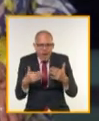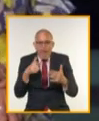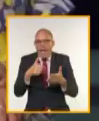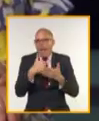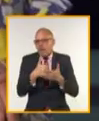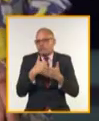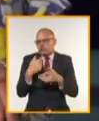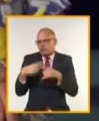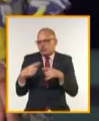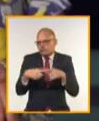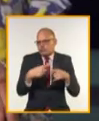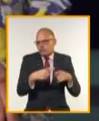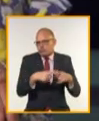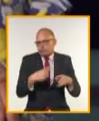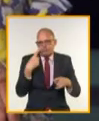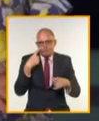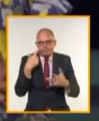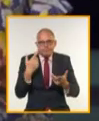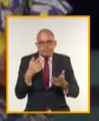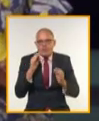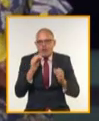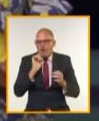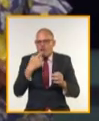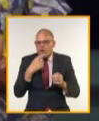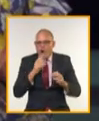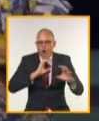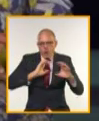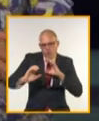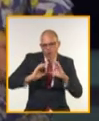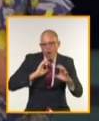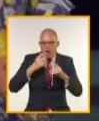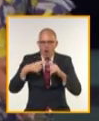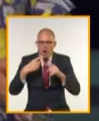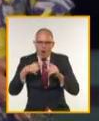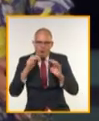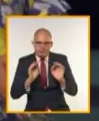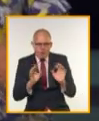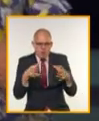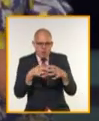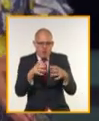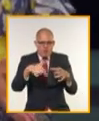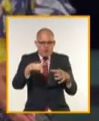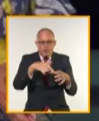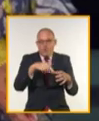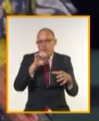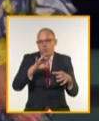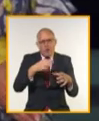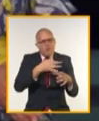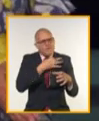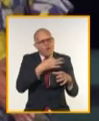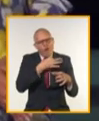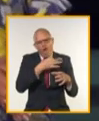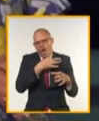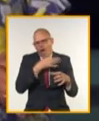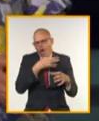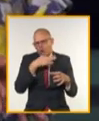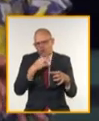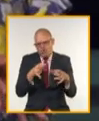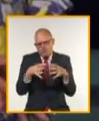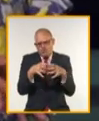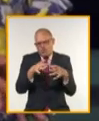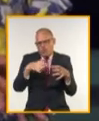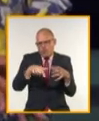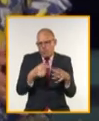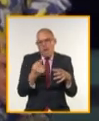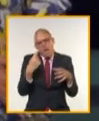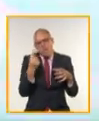fundamentales de la comunicación del sector más humilde dentro de los migrantes